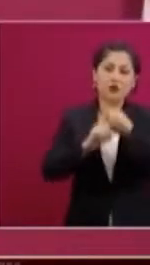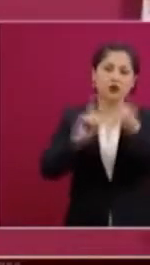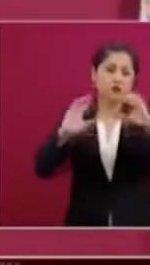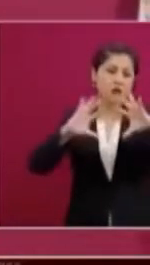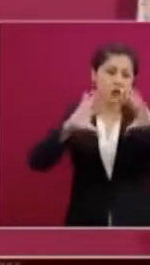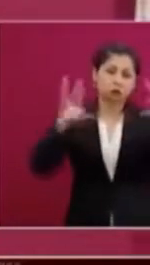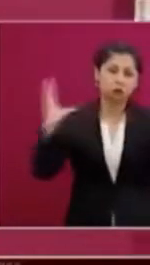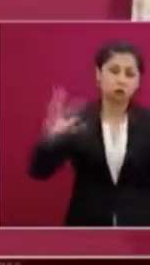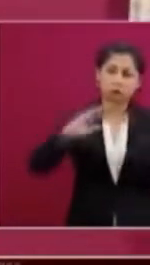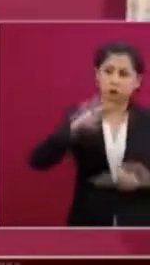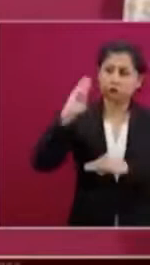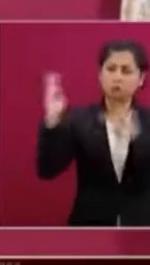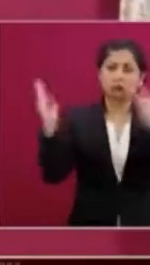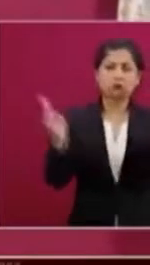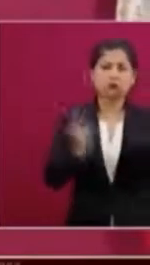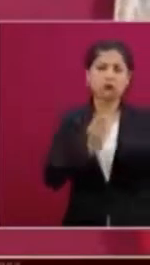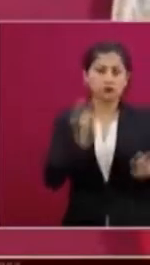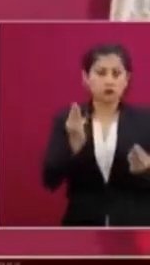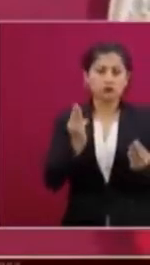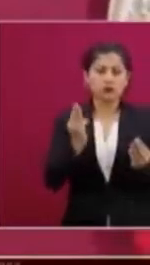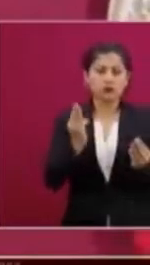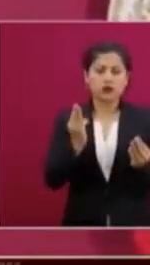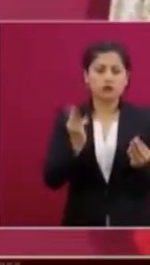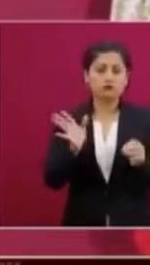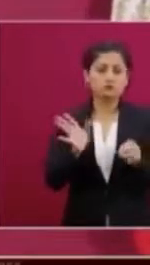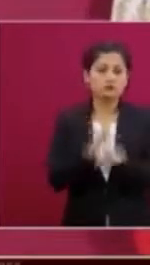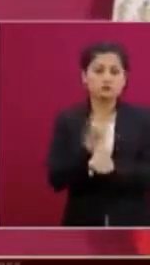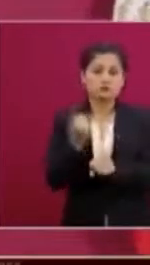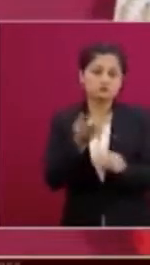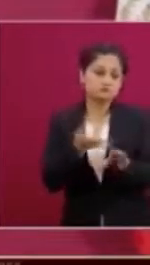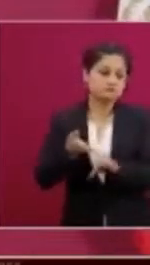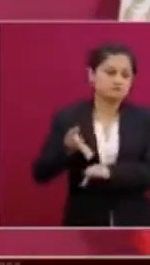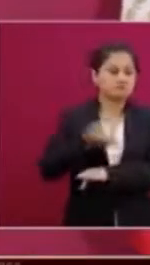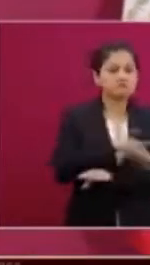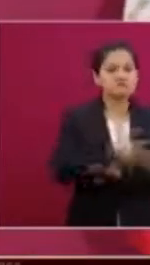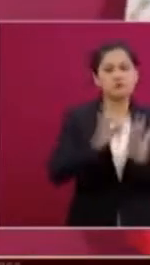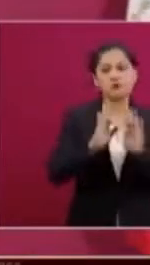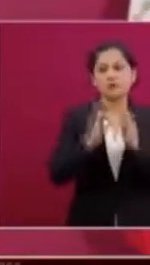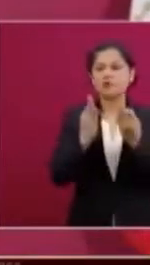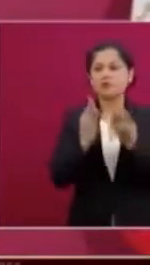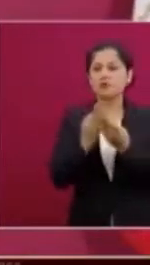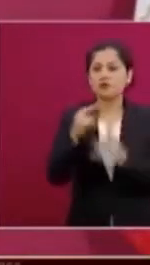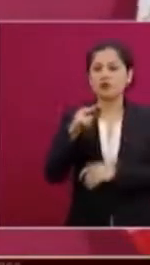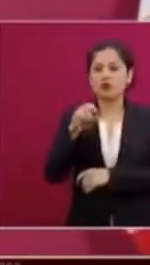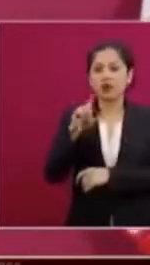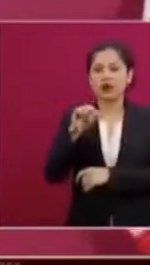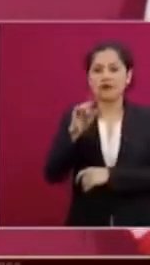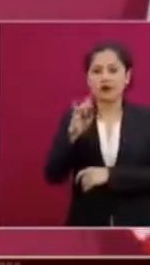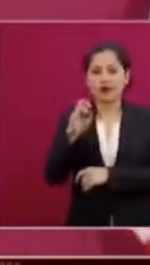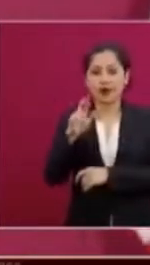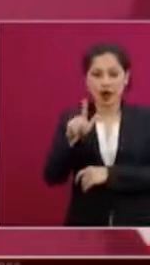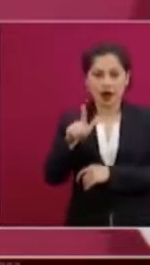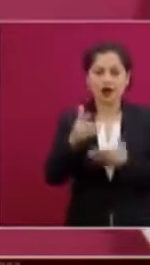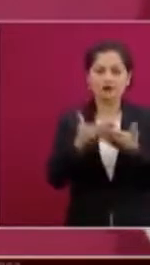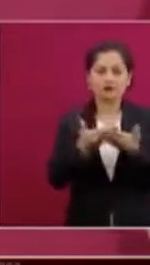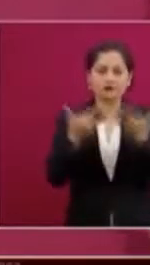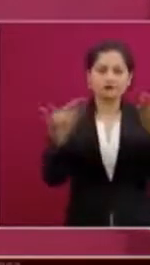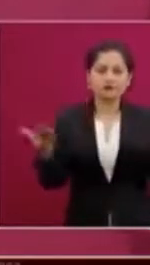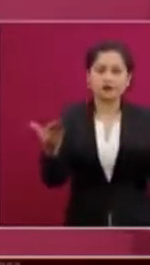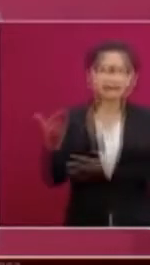obediencia, que me parece que sigue resonando hasta nuestros días y que es todavía vigente. Sin embargo, lo que la